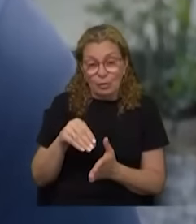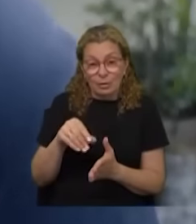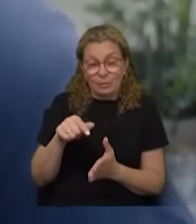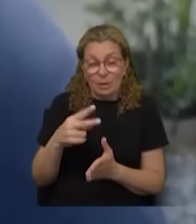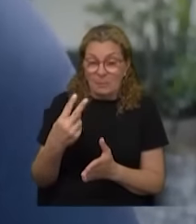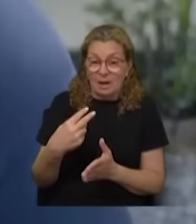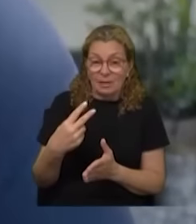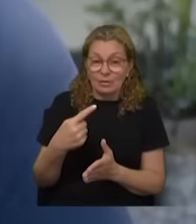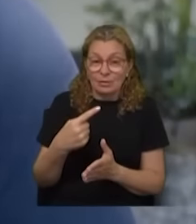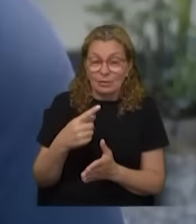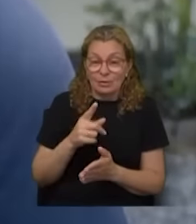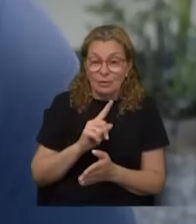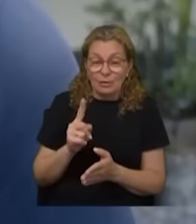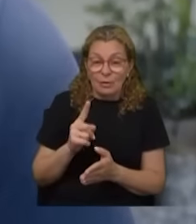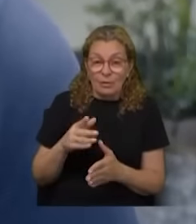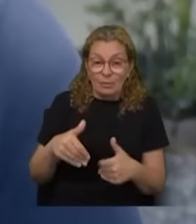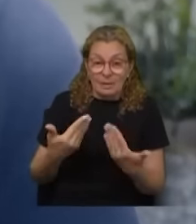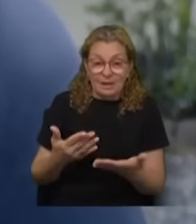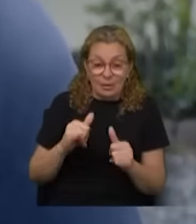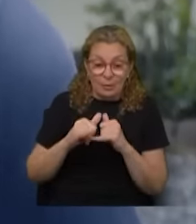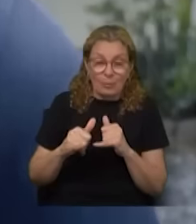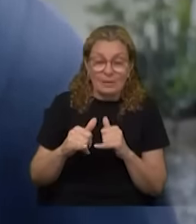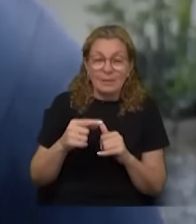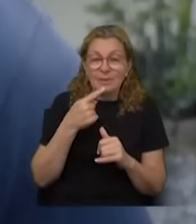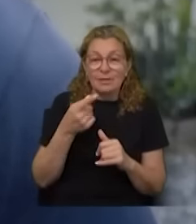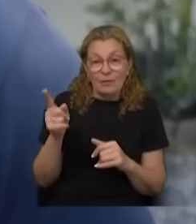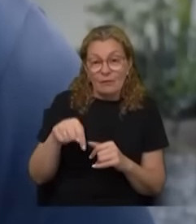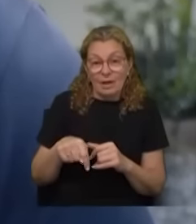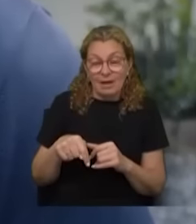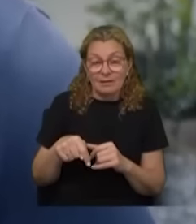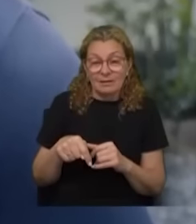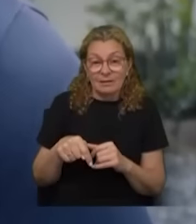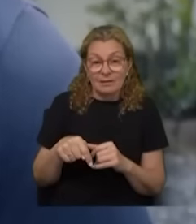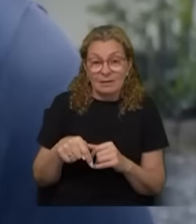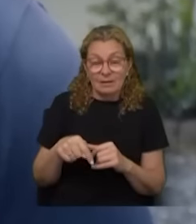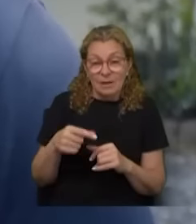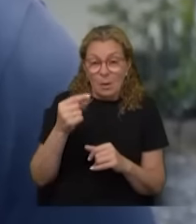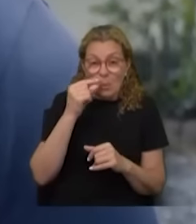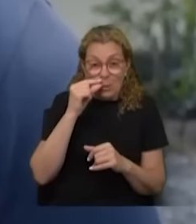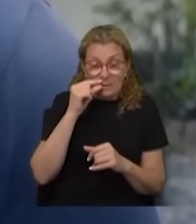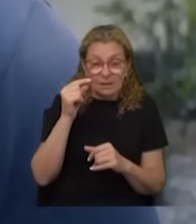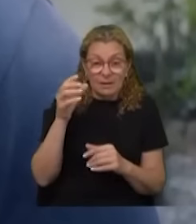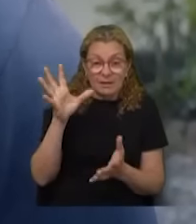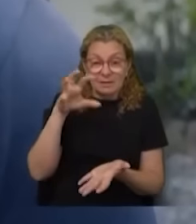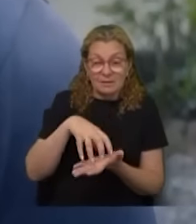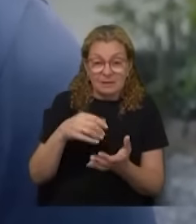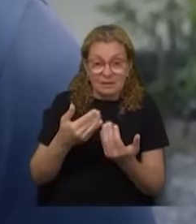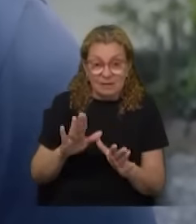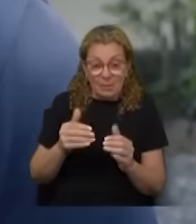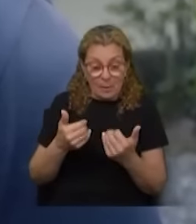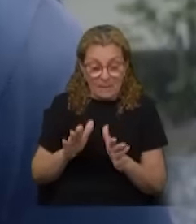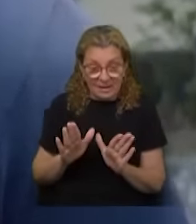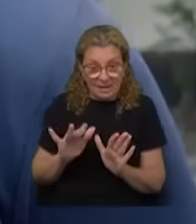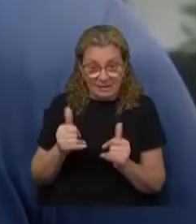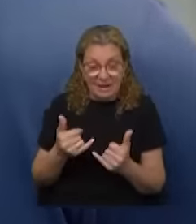están dudando por ahí los que no los que no recibieron la invitación que vengan este que vengan a la huella de serni que ya ya está por por empezar